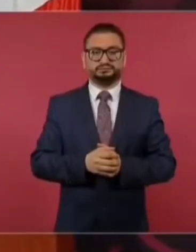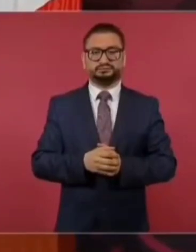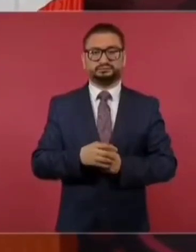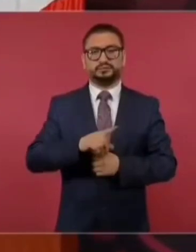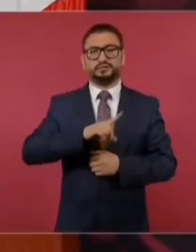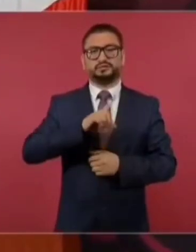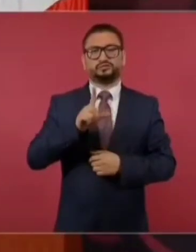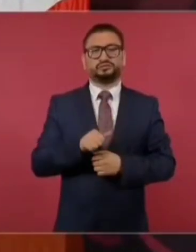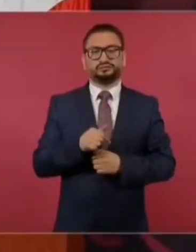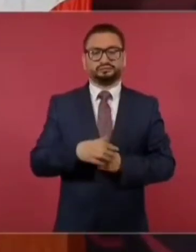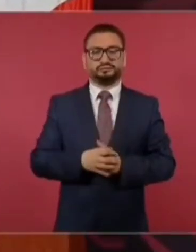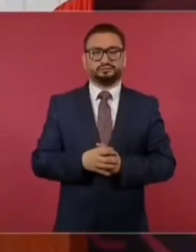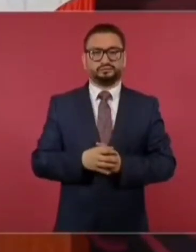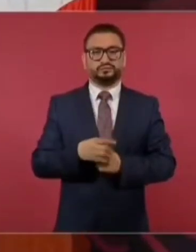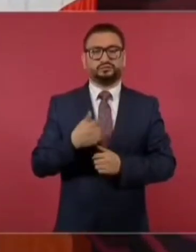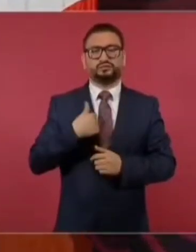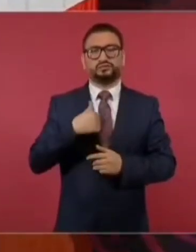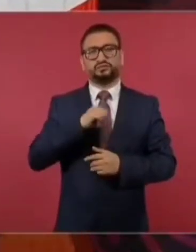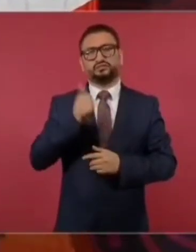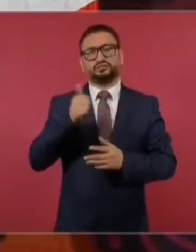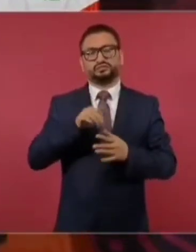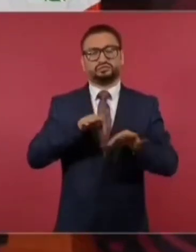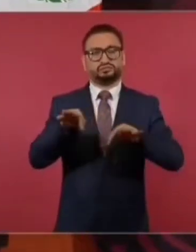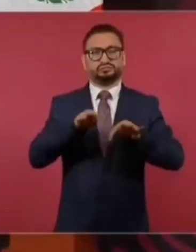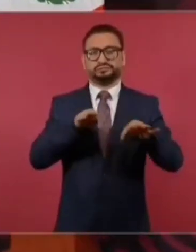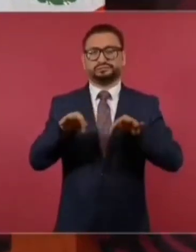Luego trabajé